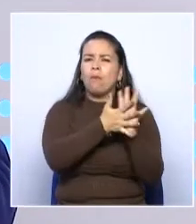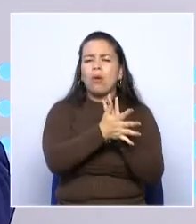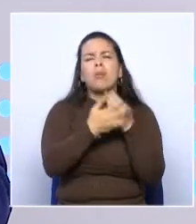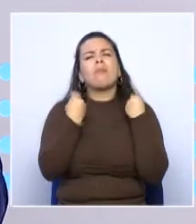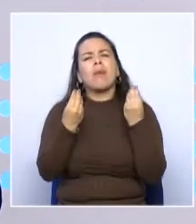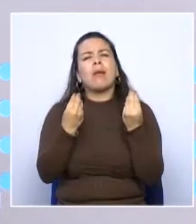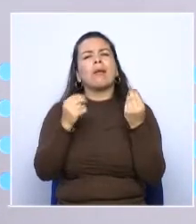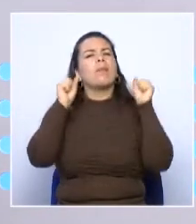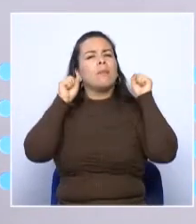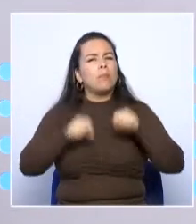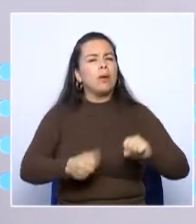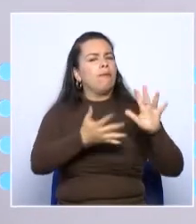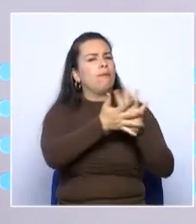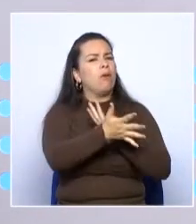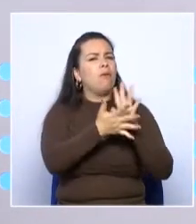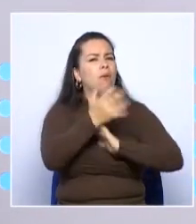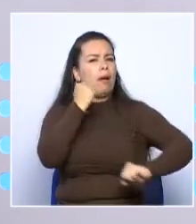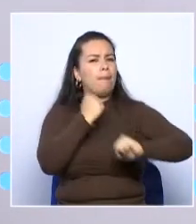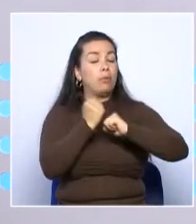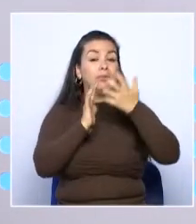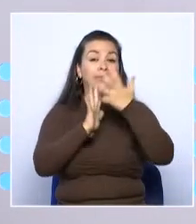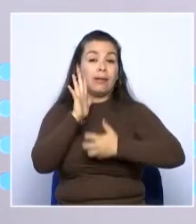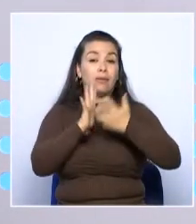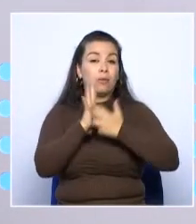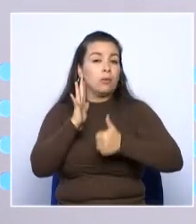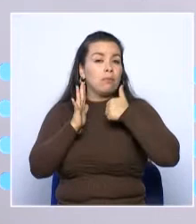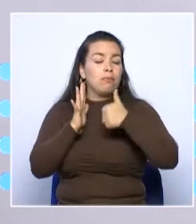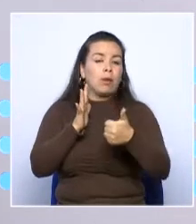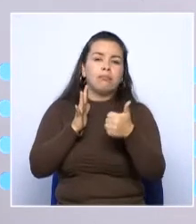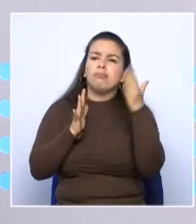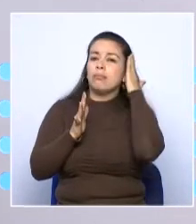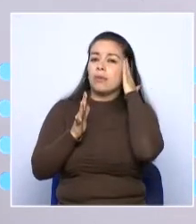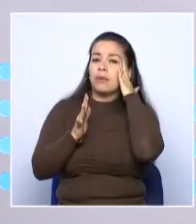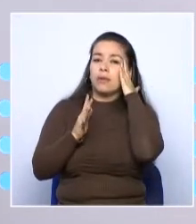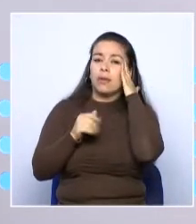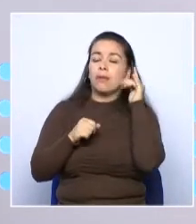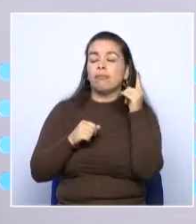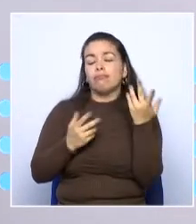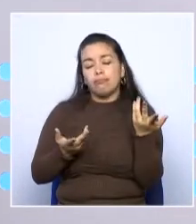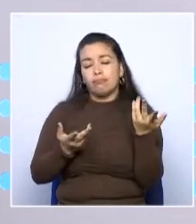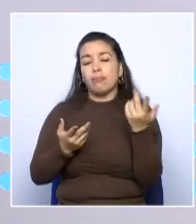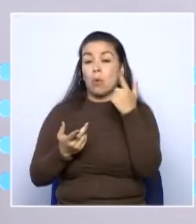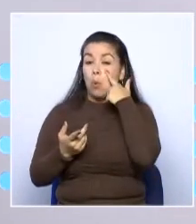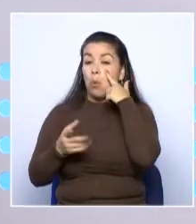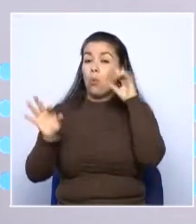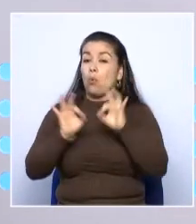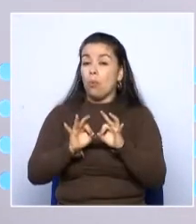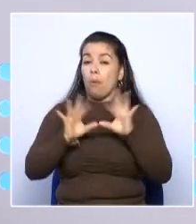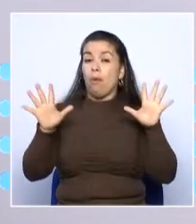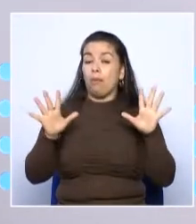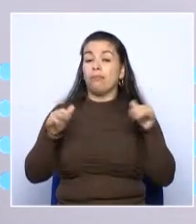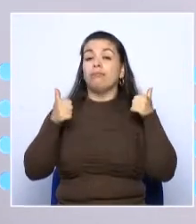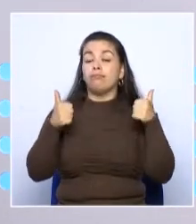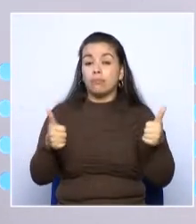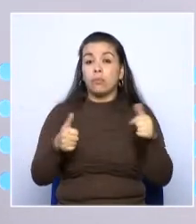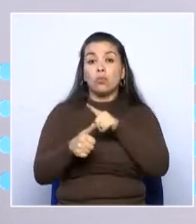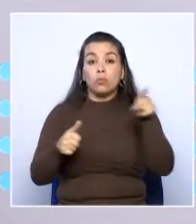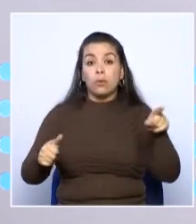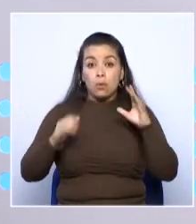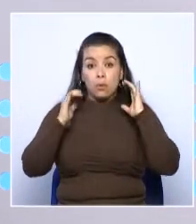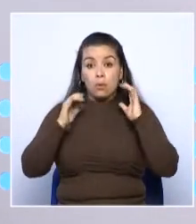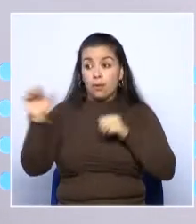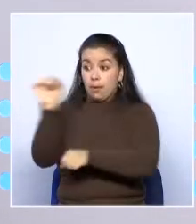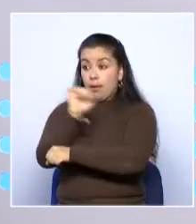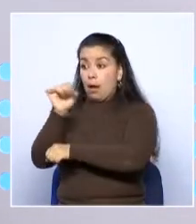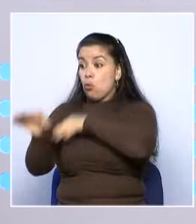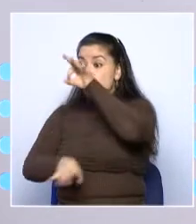que puedan tener este tipo de apoyo diagnóstico, pero no se pierdan la oportunidad que así como cuiden el